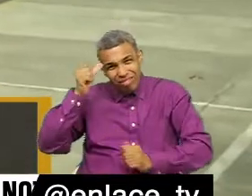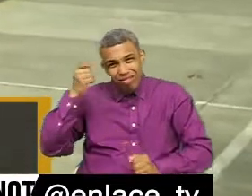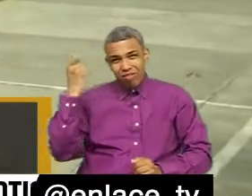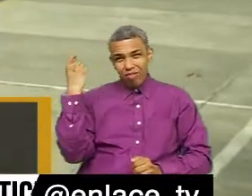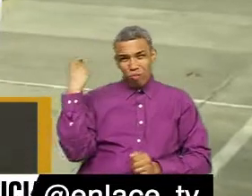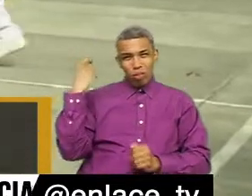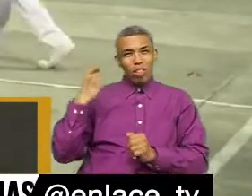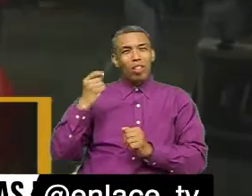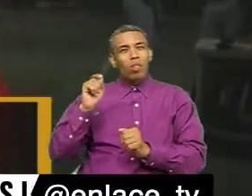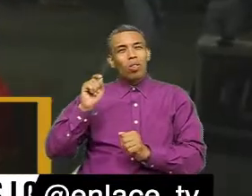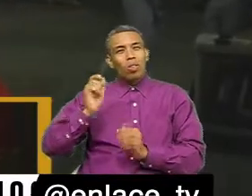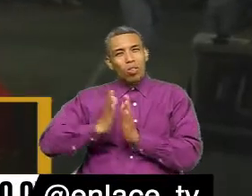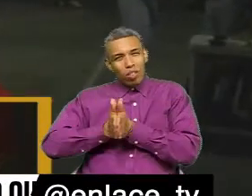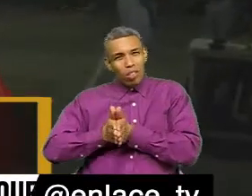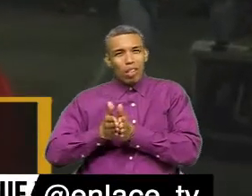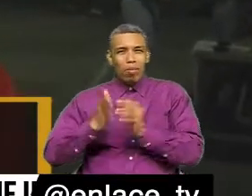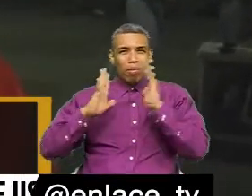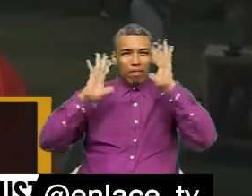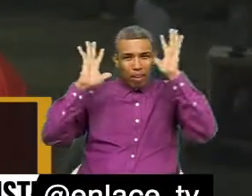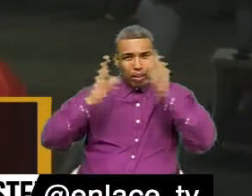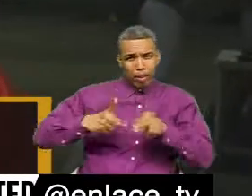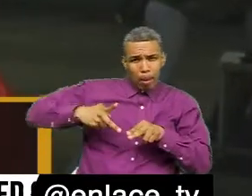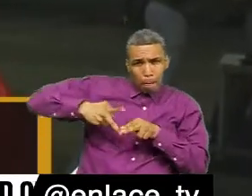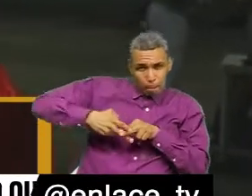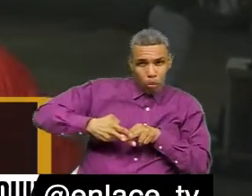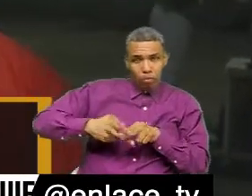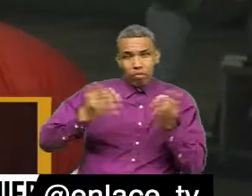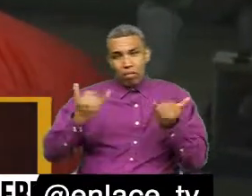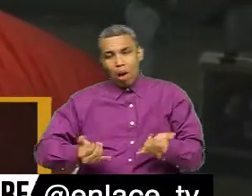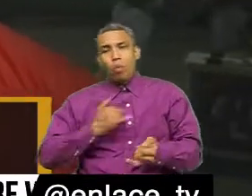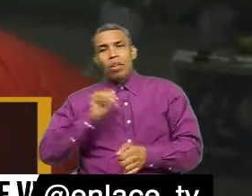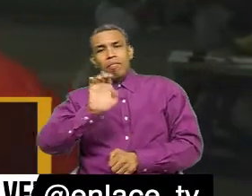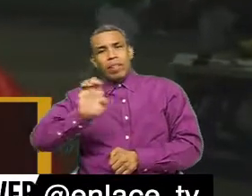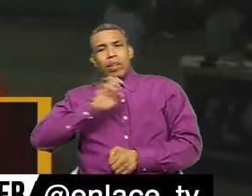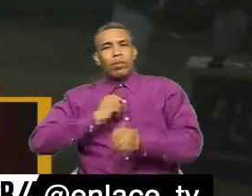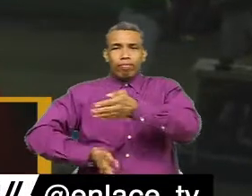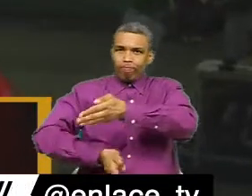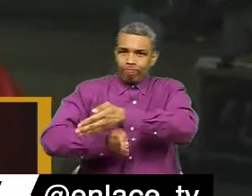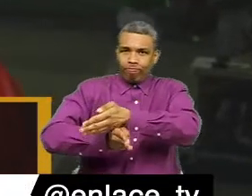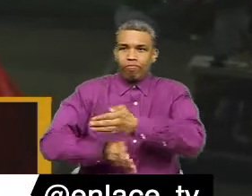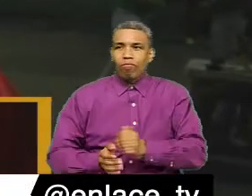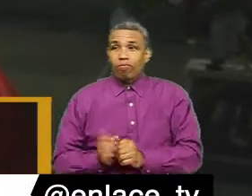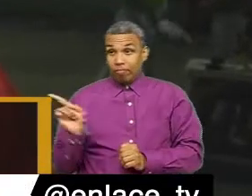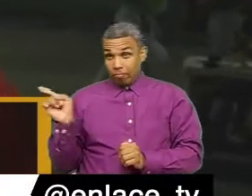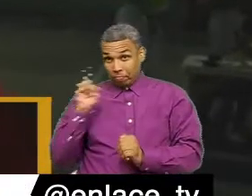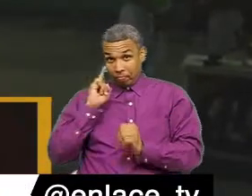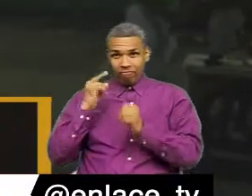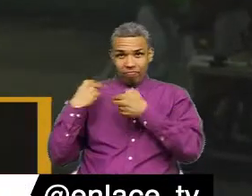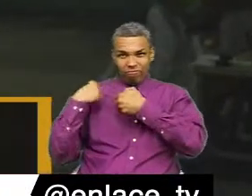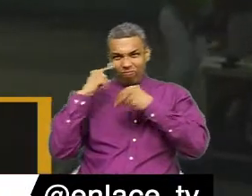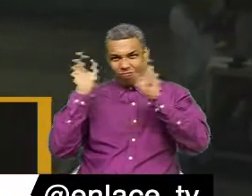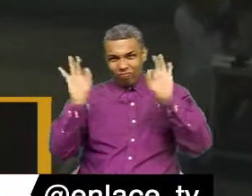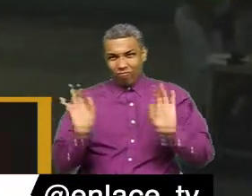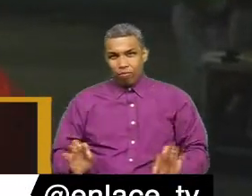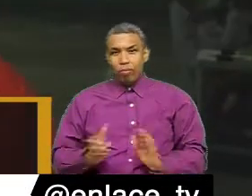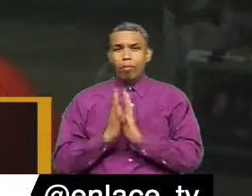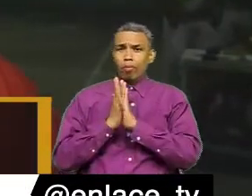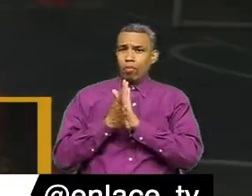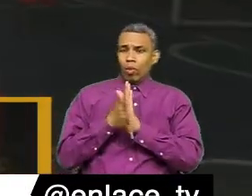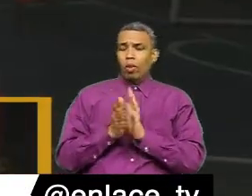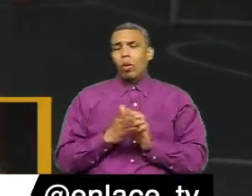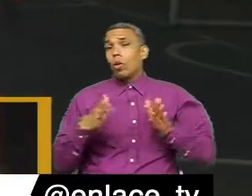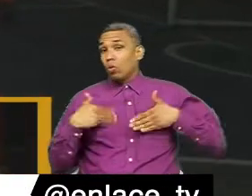finales del presente mes de enero. Pues algo satisfactorio volver a practicar el deporte y mostrar un poco de lo que